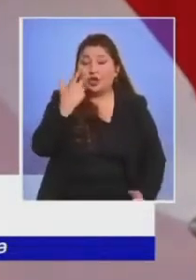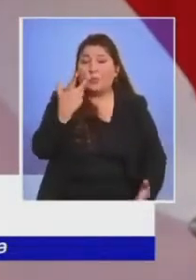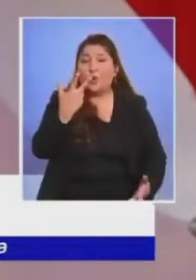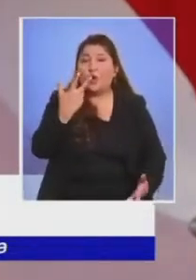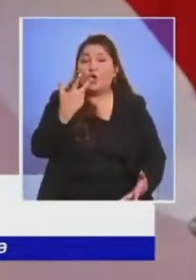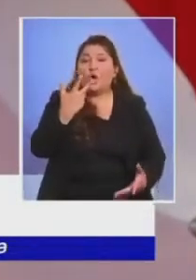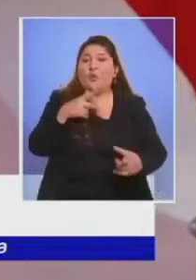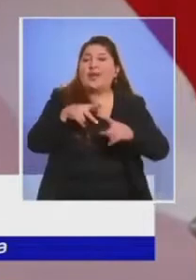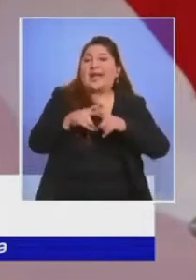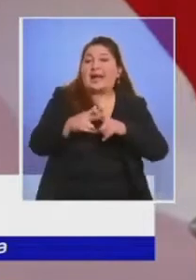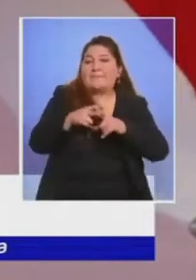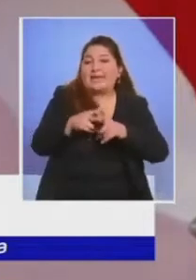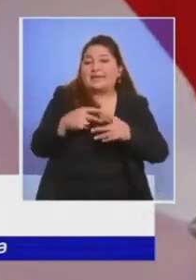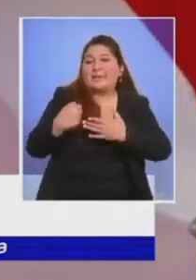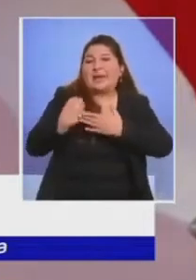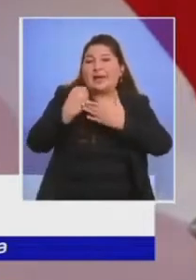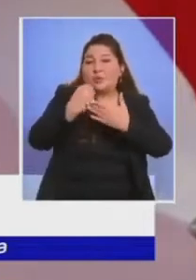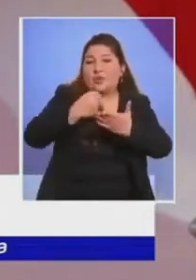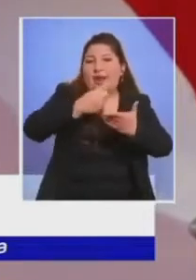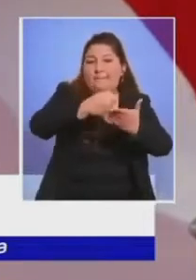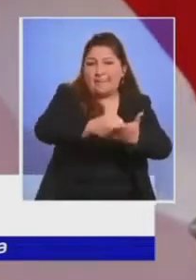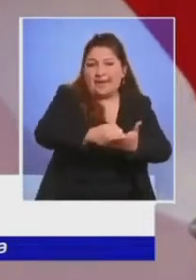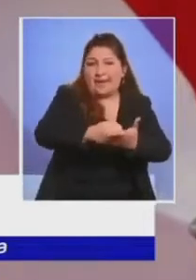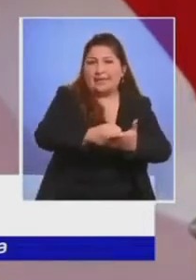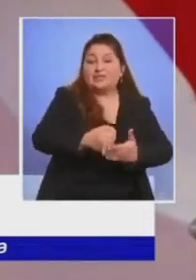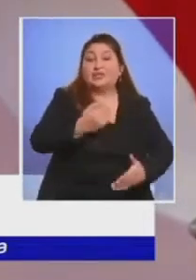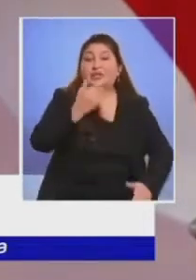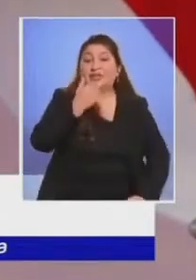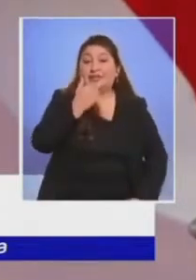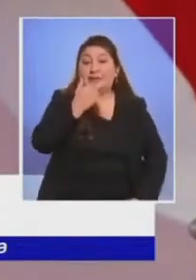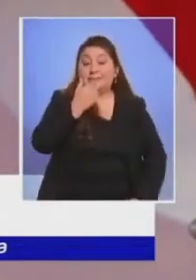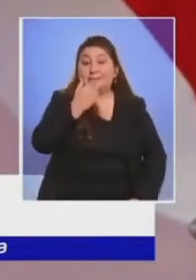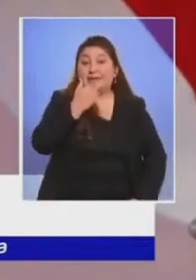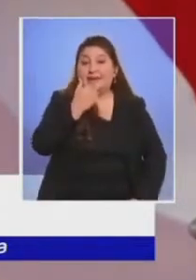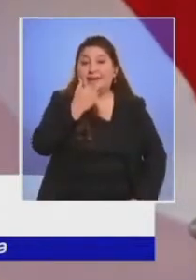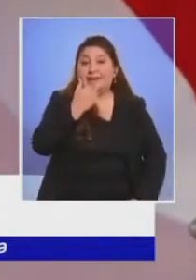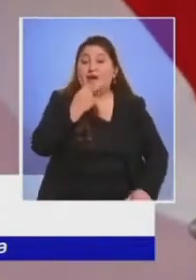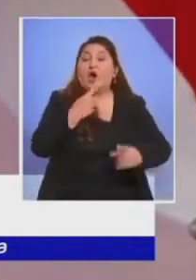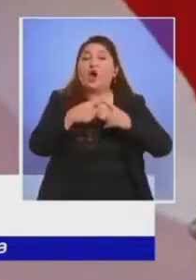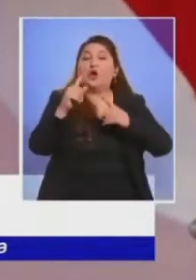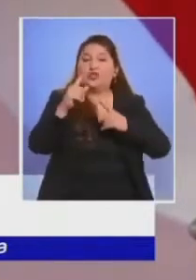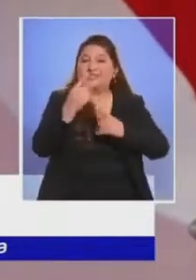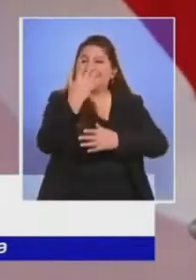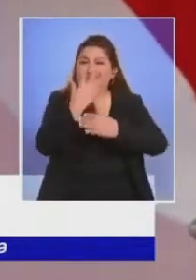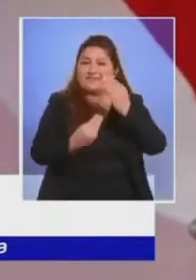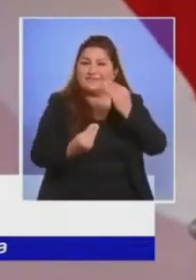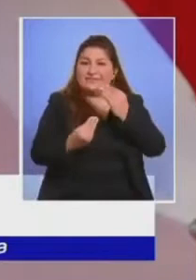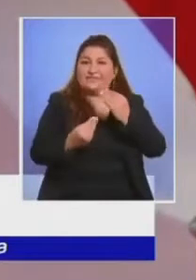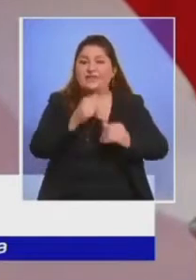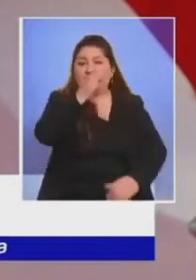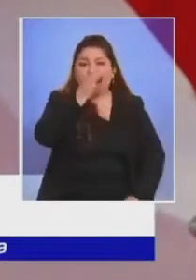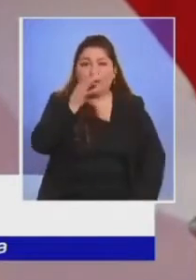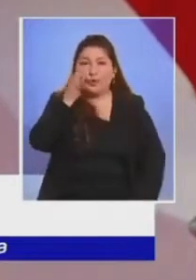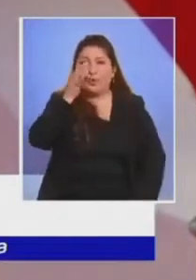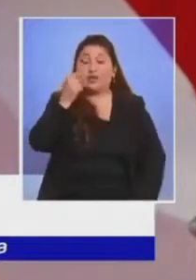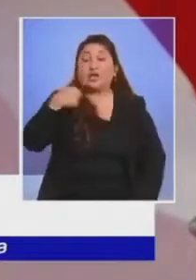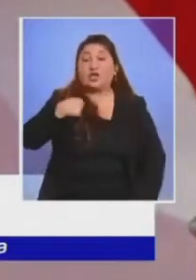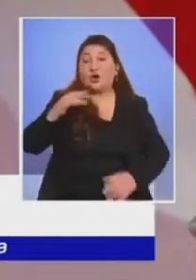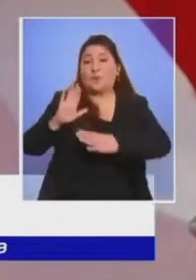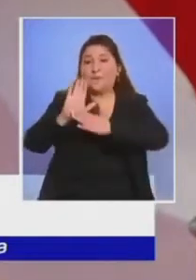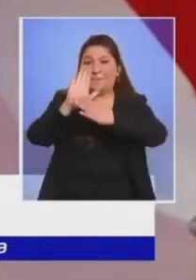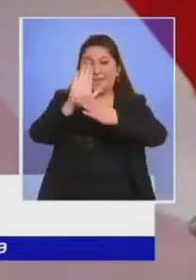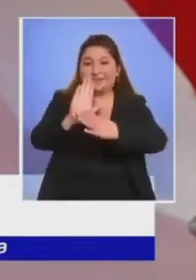la subvención, sino también en la generación de las ATE sin fines de lucro, que fue una indicación que personalmente presenté y